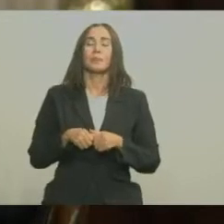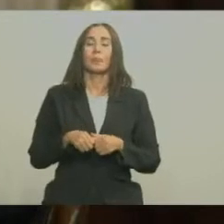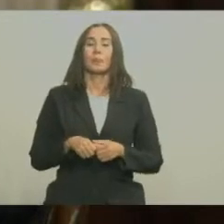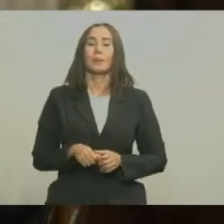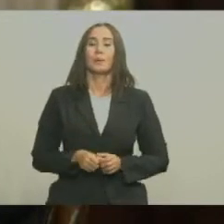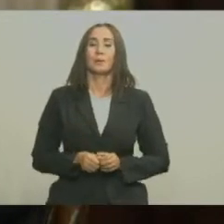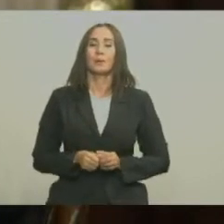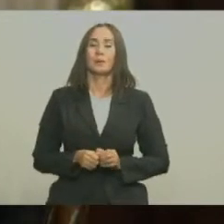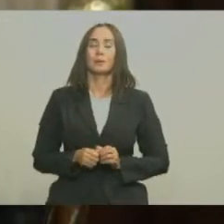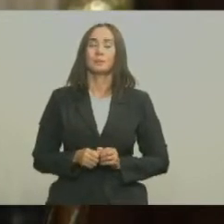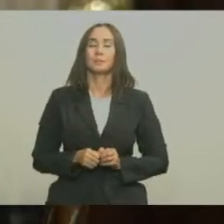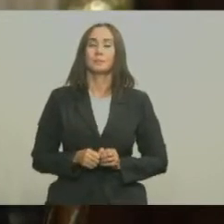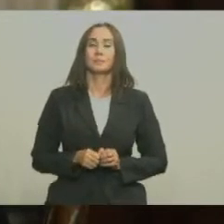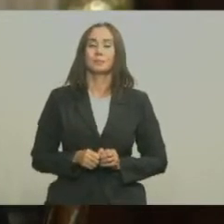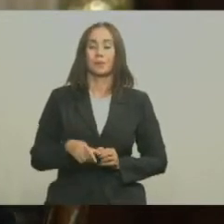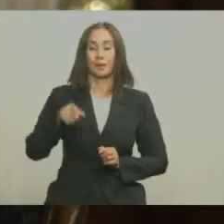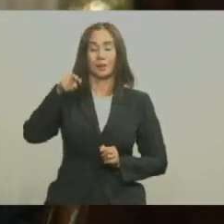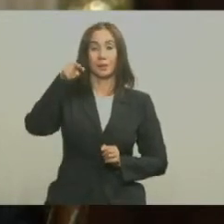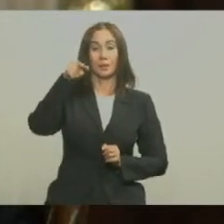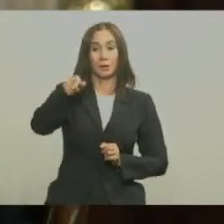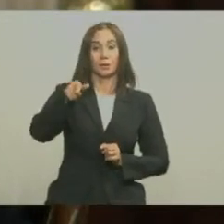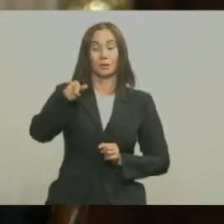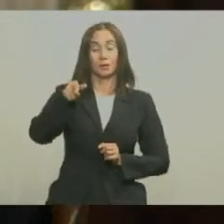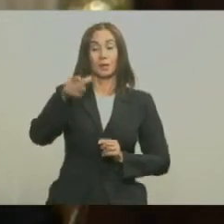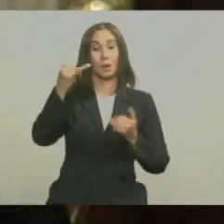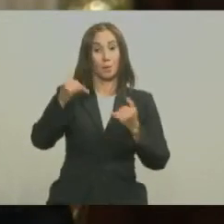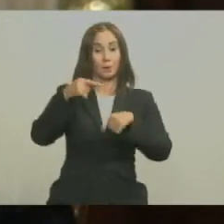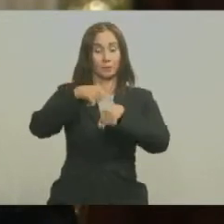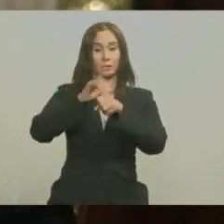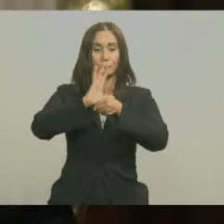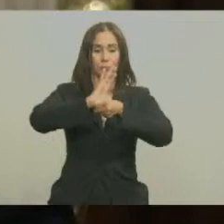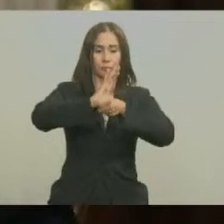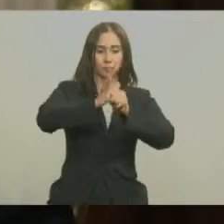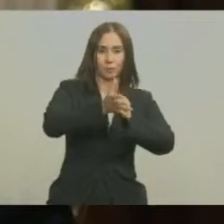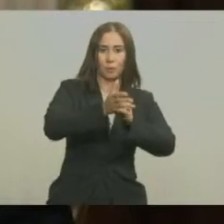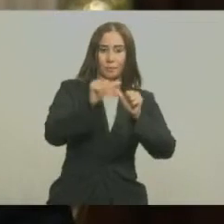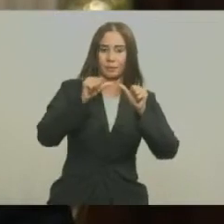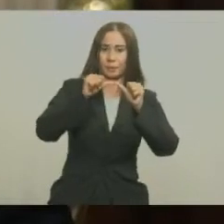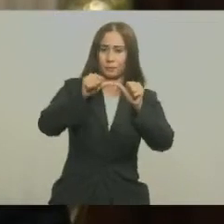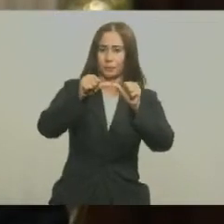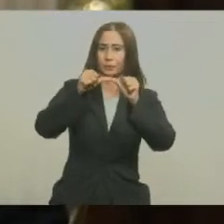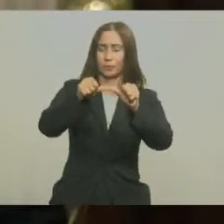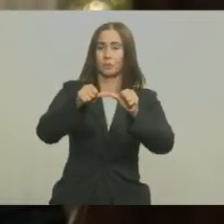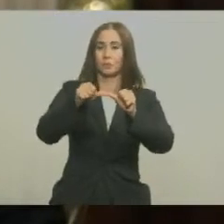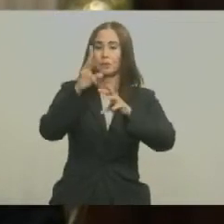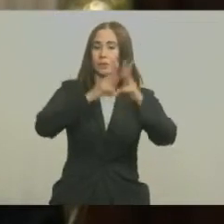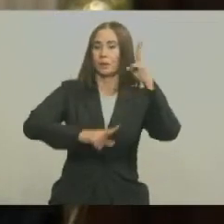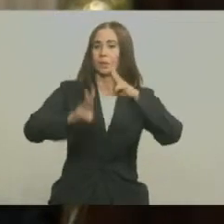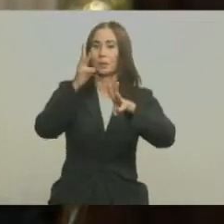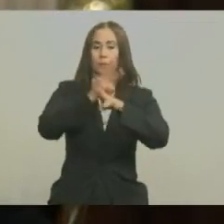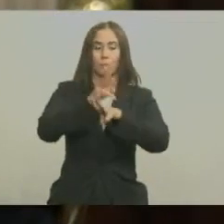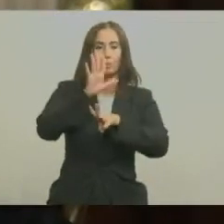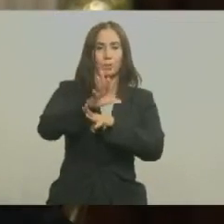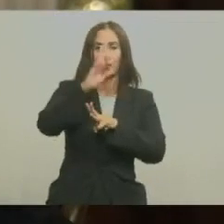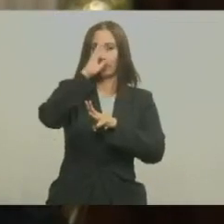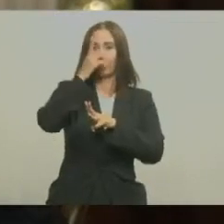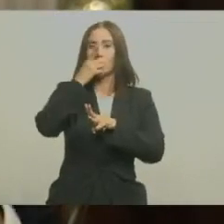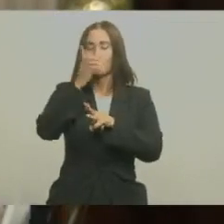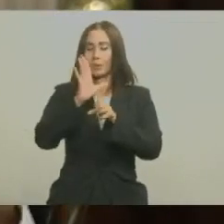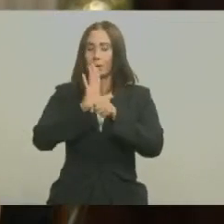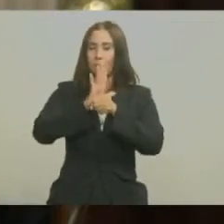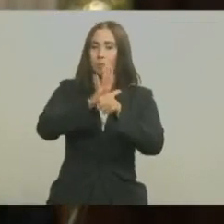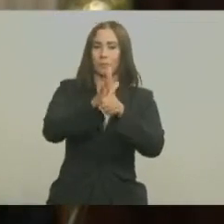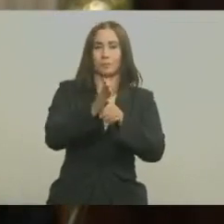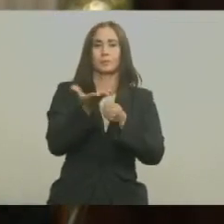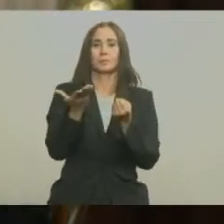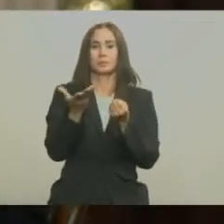Adicionalmente, y en virtud de la pandemia del COVID-19 que sigue impactando a nuestro país y el mundo, se advierte sobre los efectos